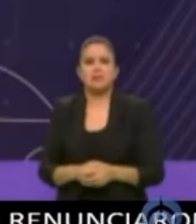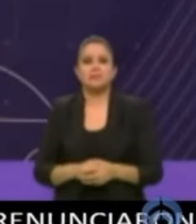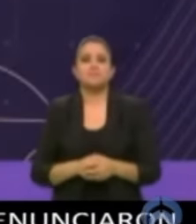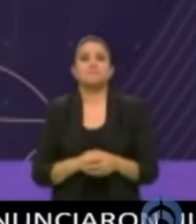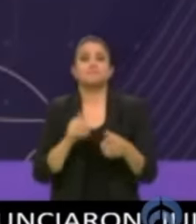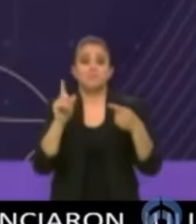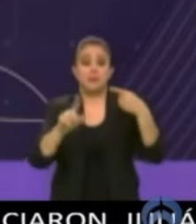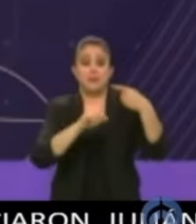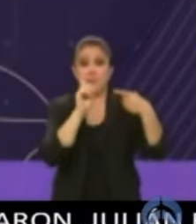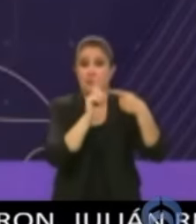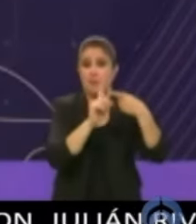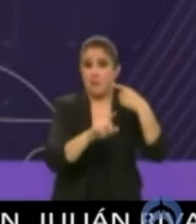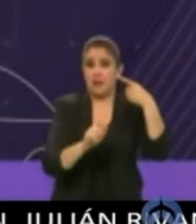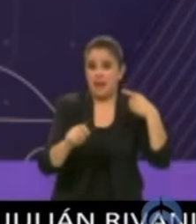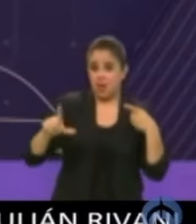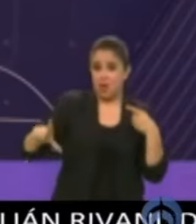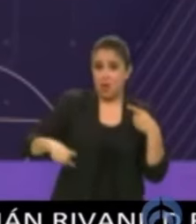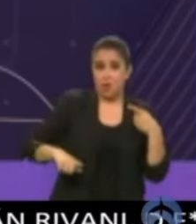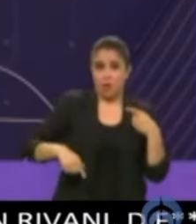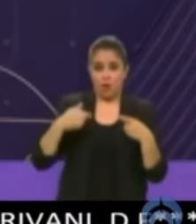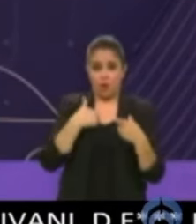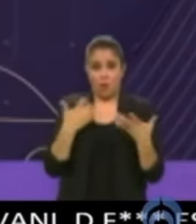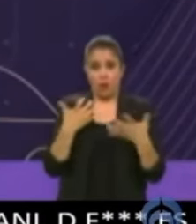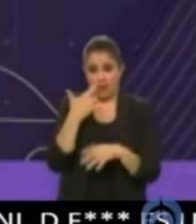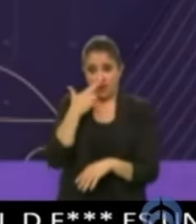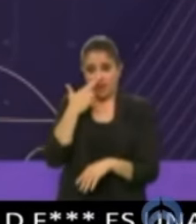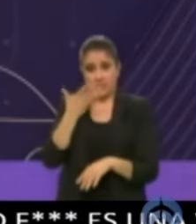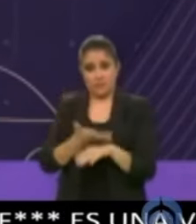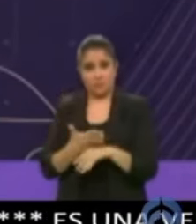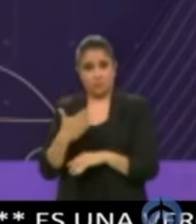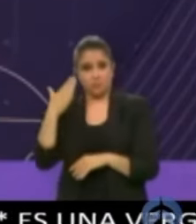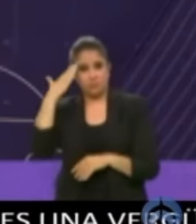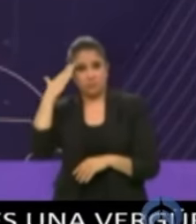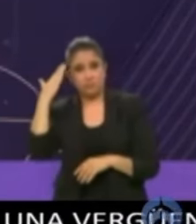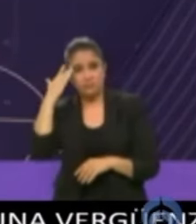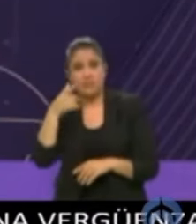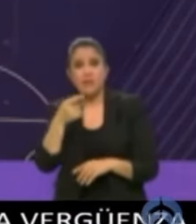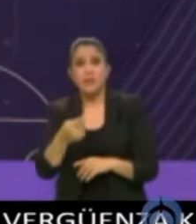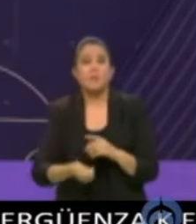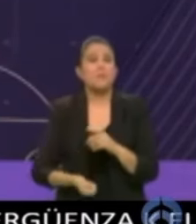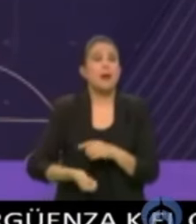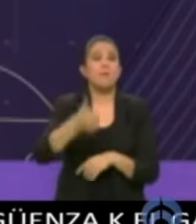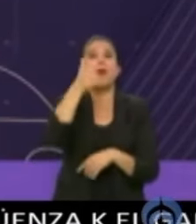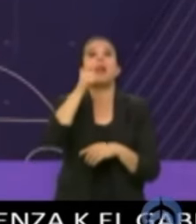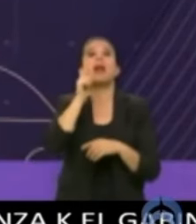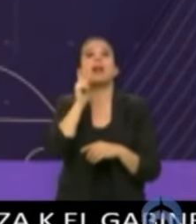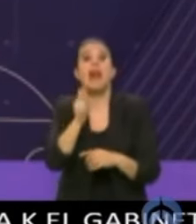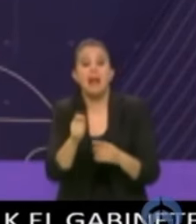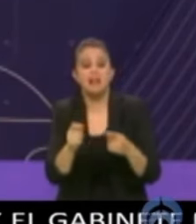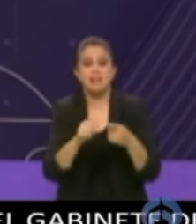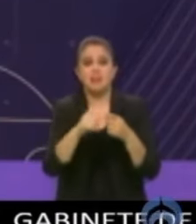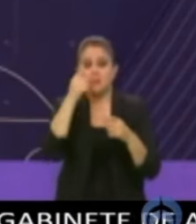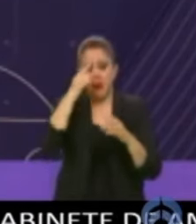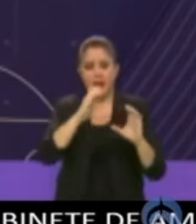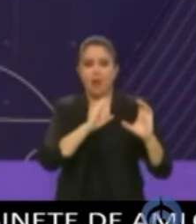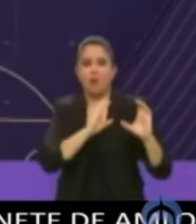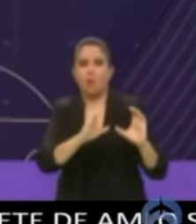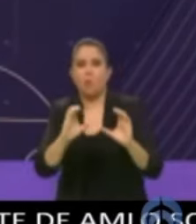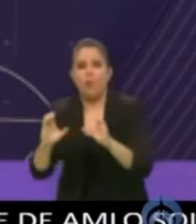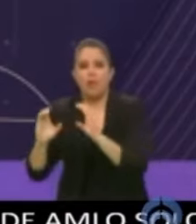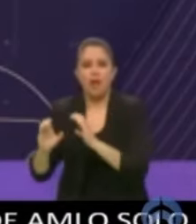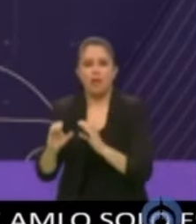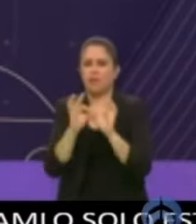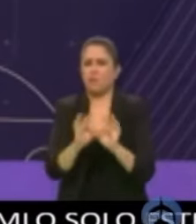contradictoria, diciendo la delegada de Iztapalapa en contra del presidente, incluso de la candidata